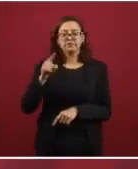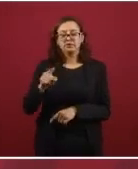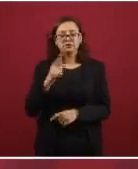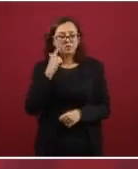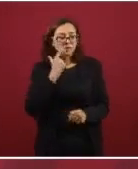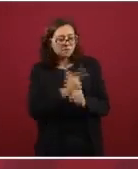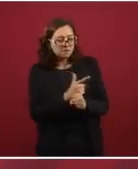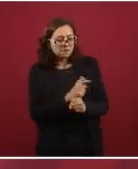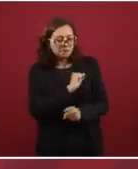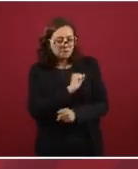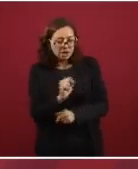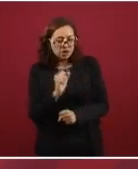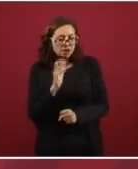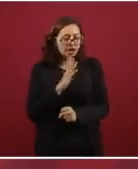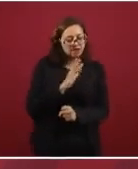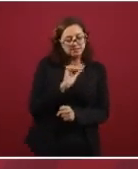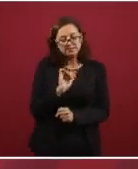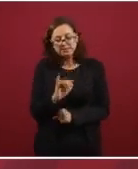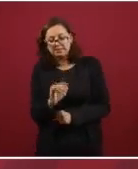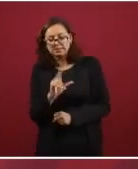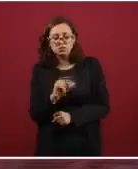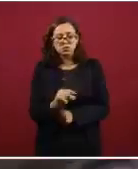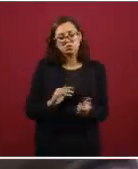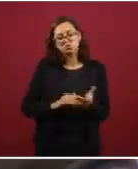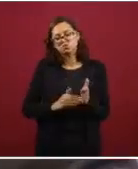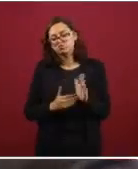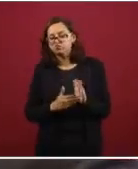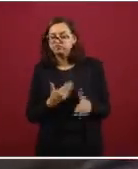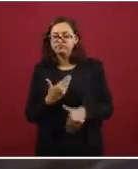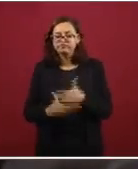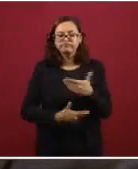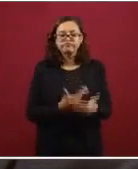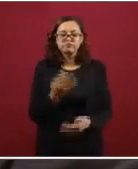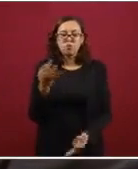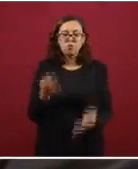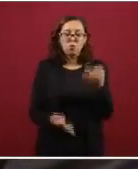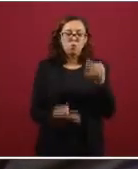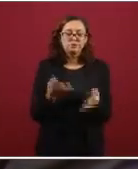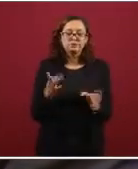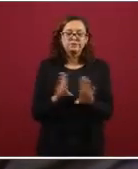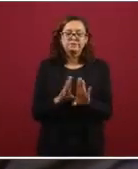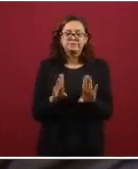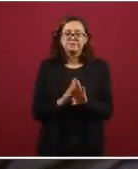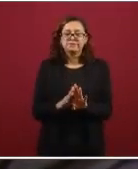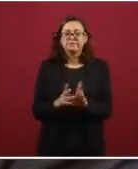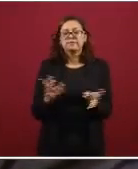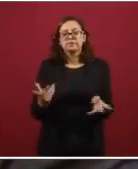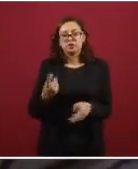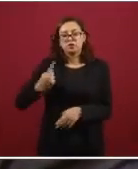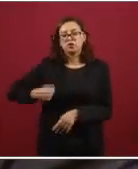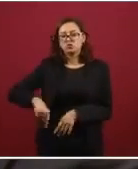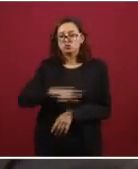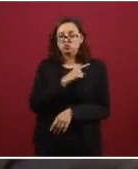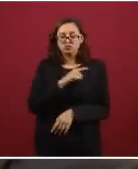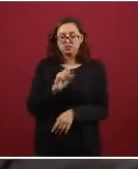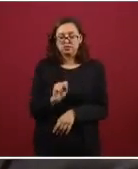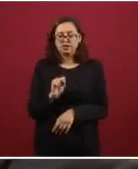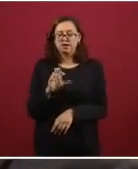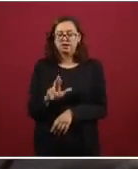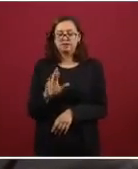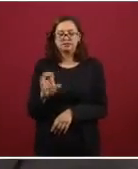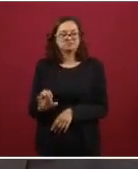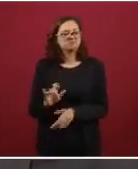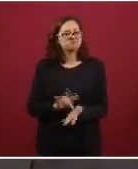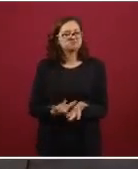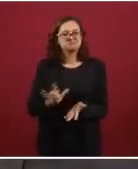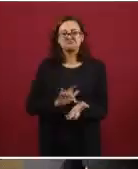delitos y la estrategia jurídica que se seguirá. Lo que hará la Cancillería, desde luego, respaldar las acciones que se tomarán en